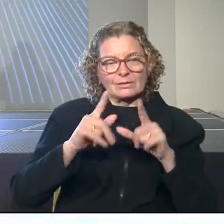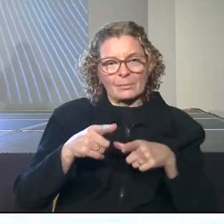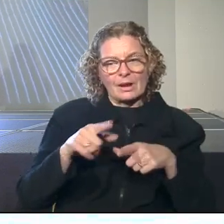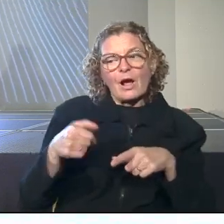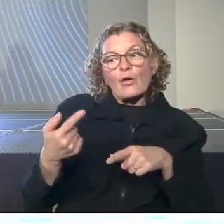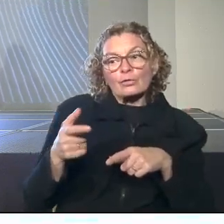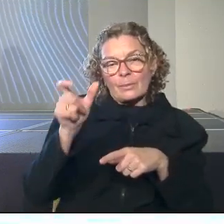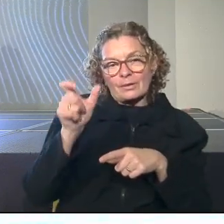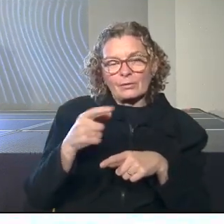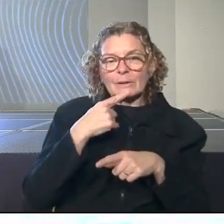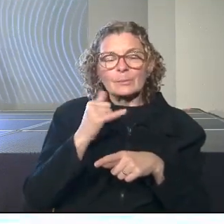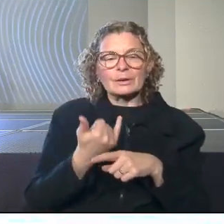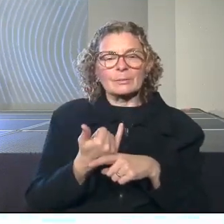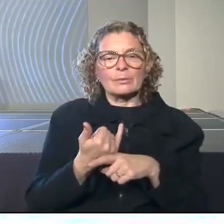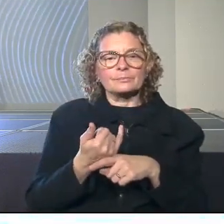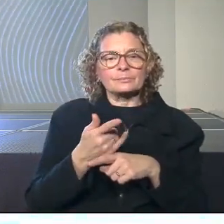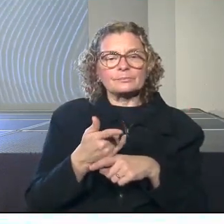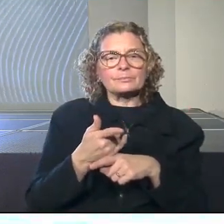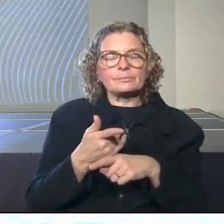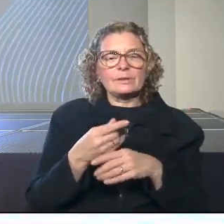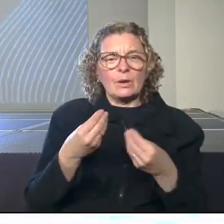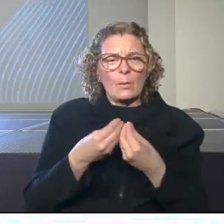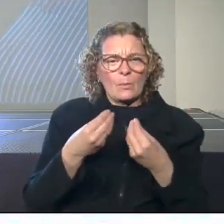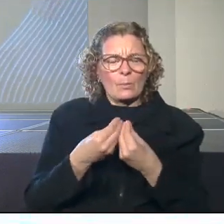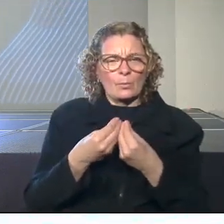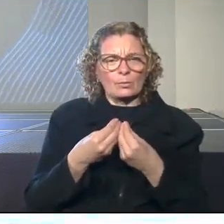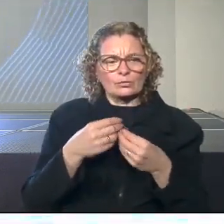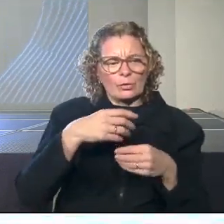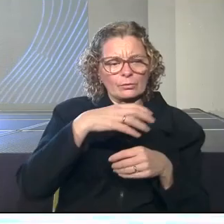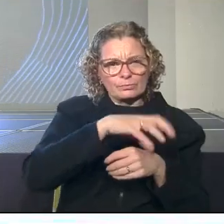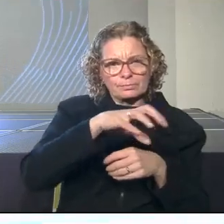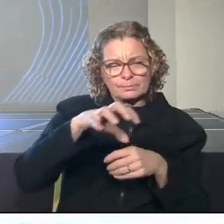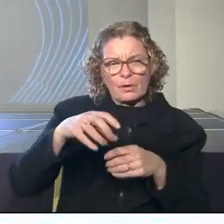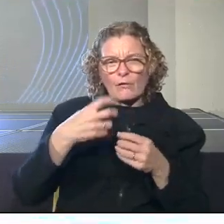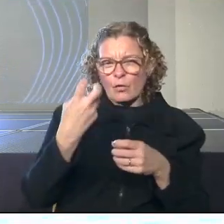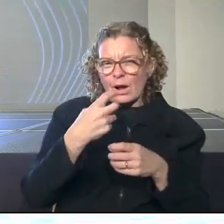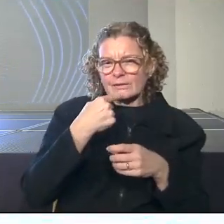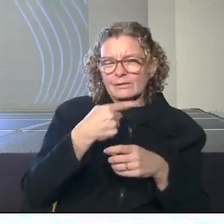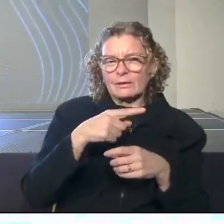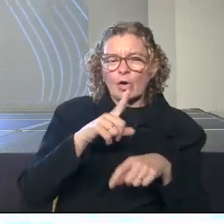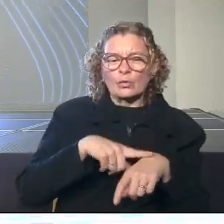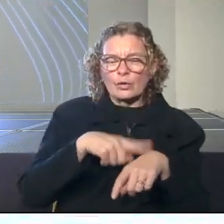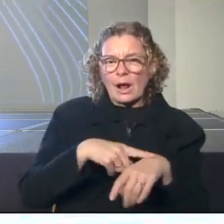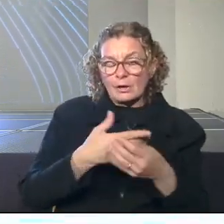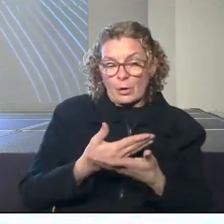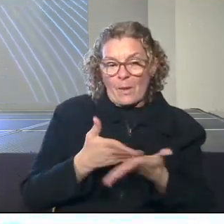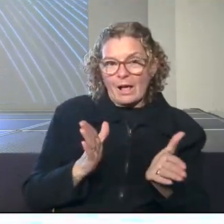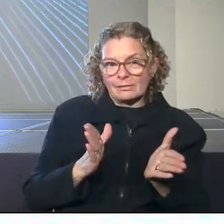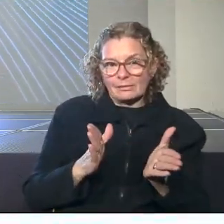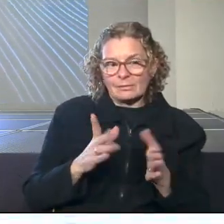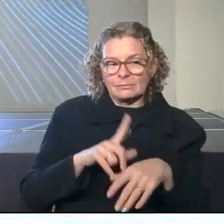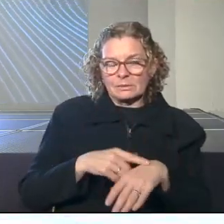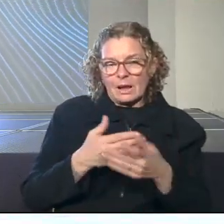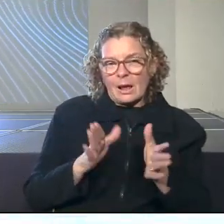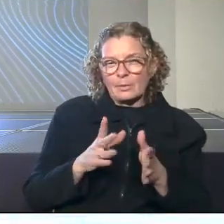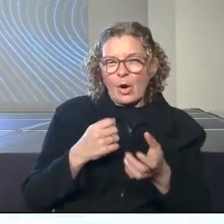a otros. Por ejemplo, si tenemos muchos puntos de retiro, es algo que lo podemos destacar, tenemos un horario de atención más amplio o